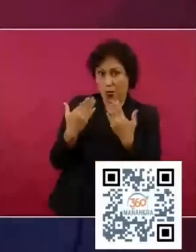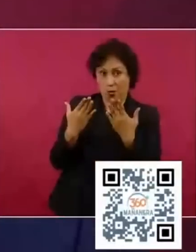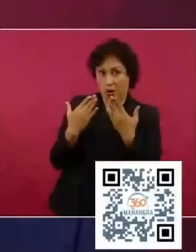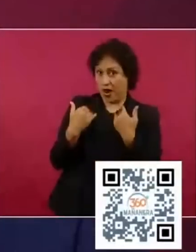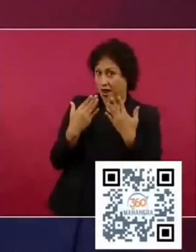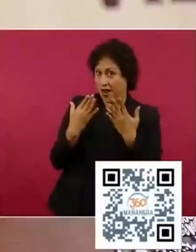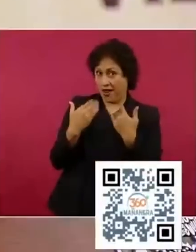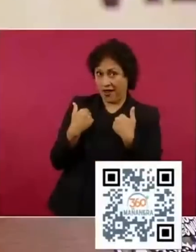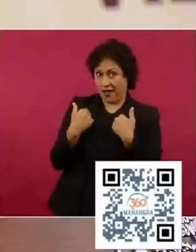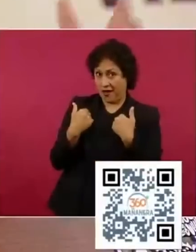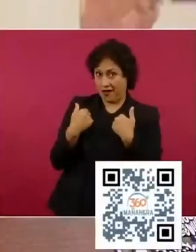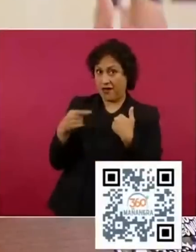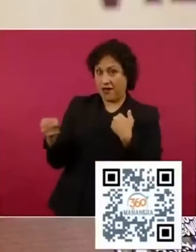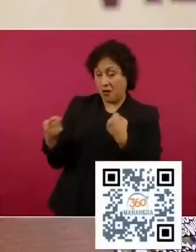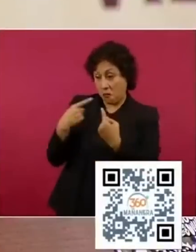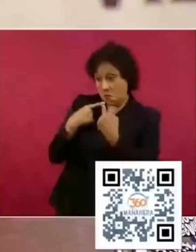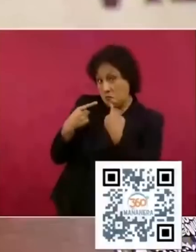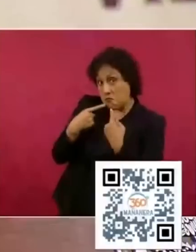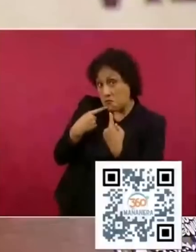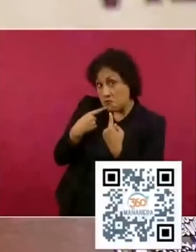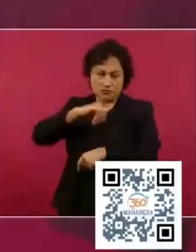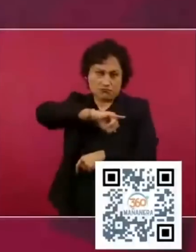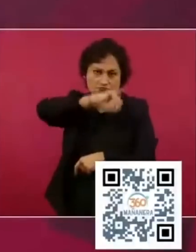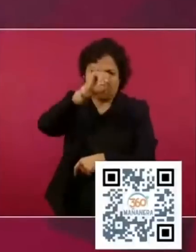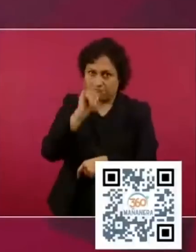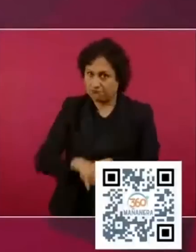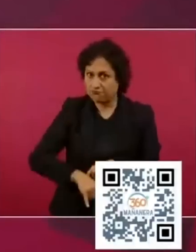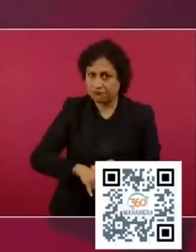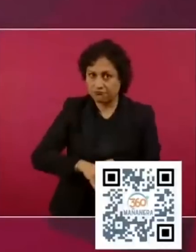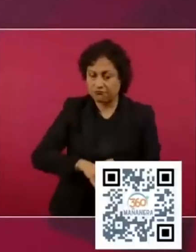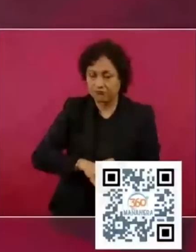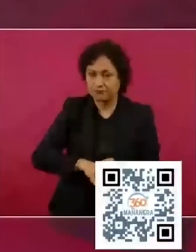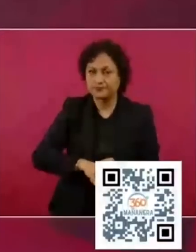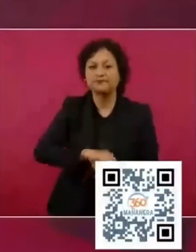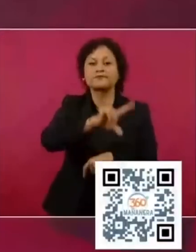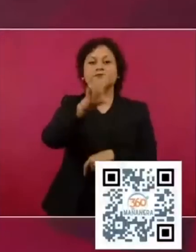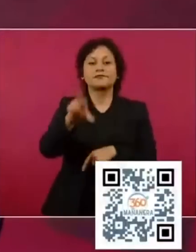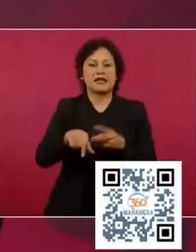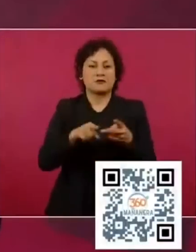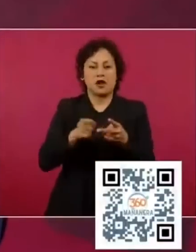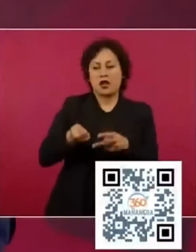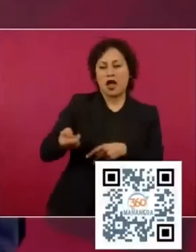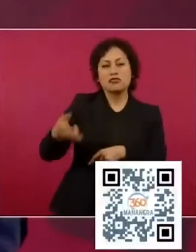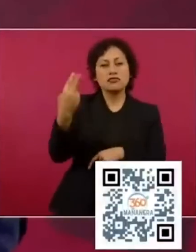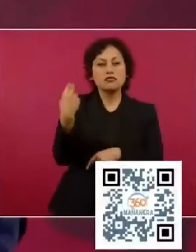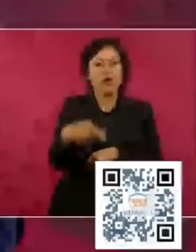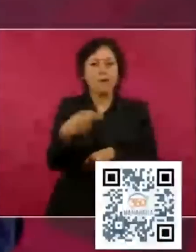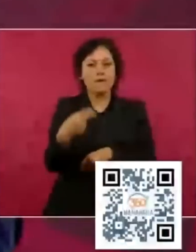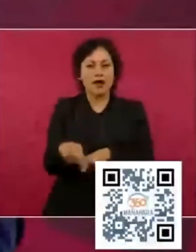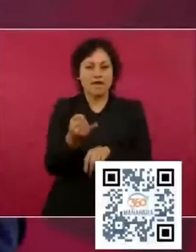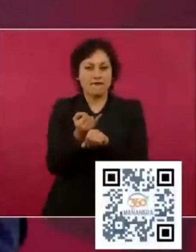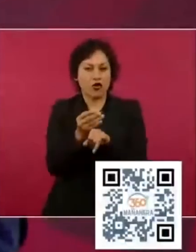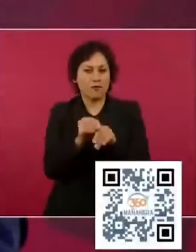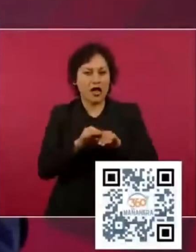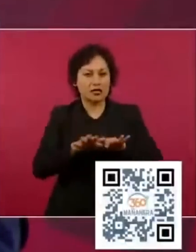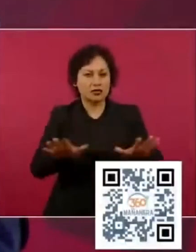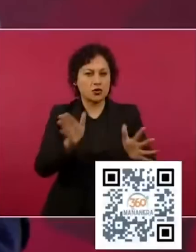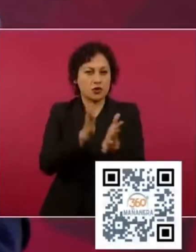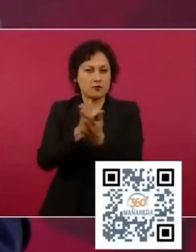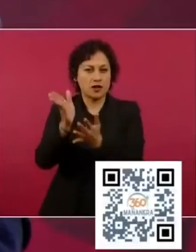da no no se daba luego medios de información Dónde está la